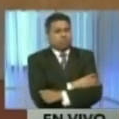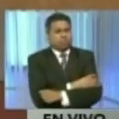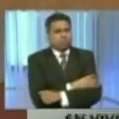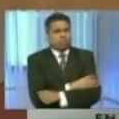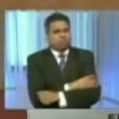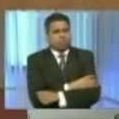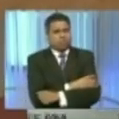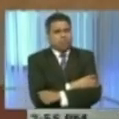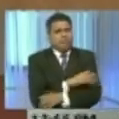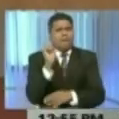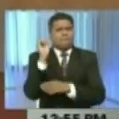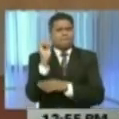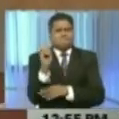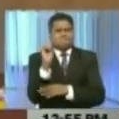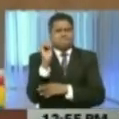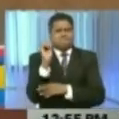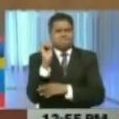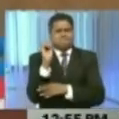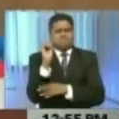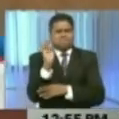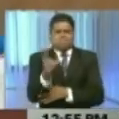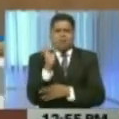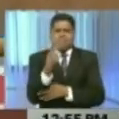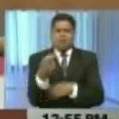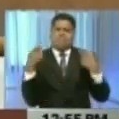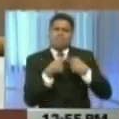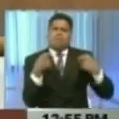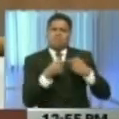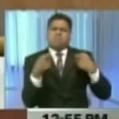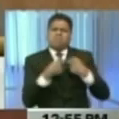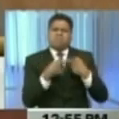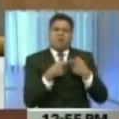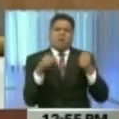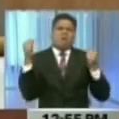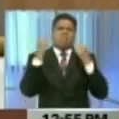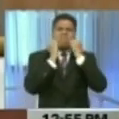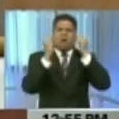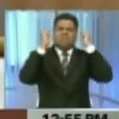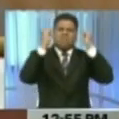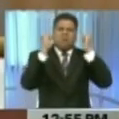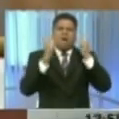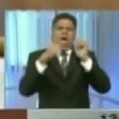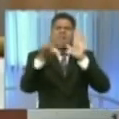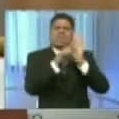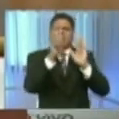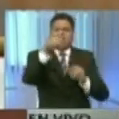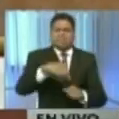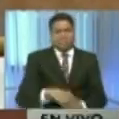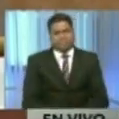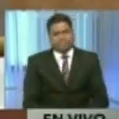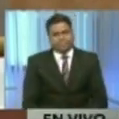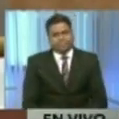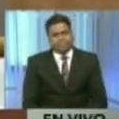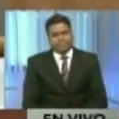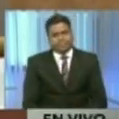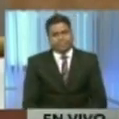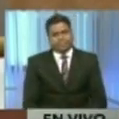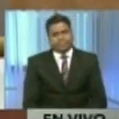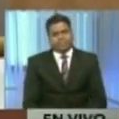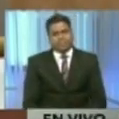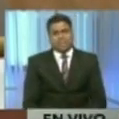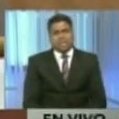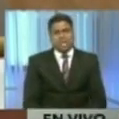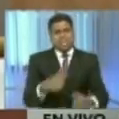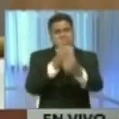medios, violentos y no violentos, legales y no legales. Por favor, siguiente, tasa de desempleo por